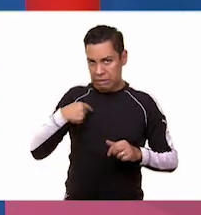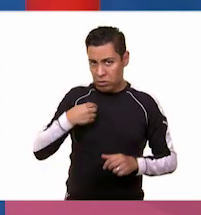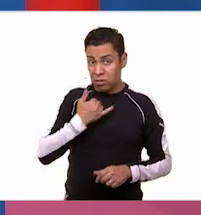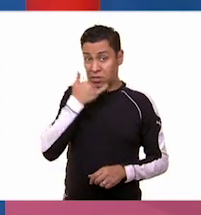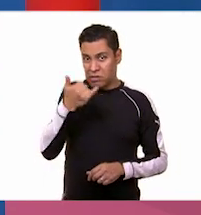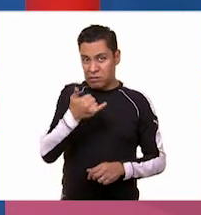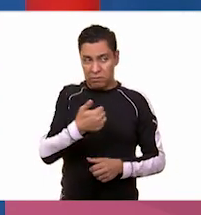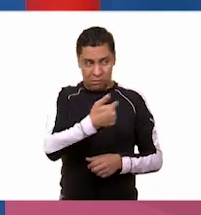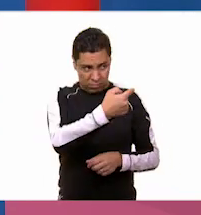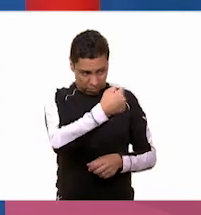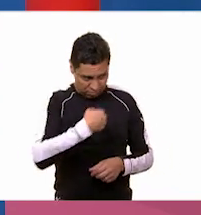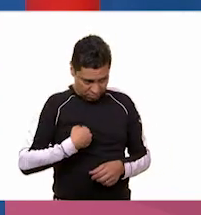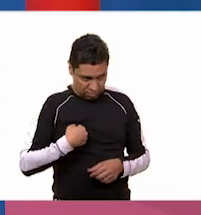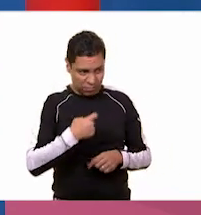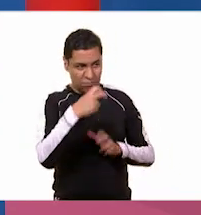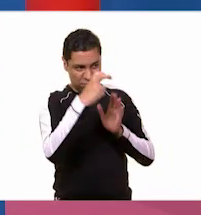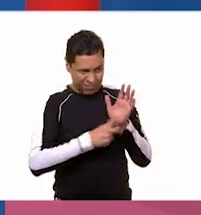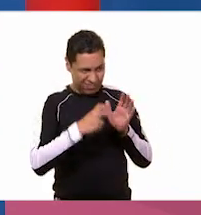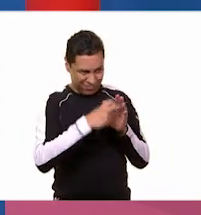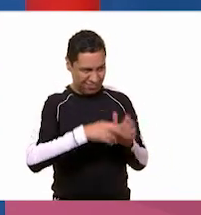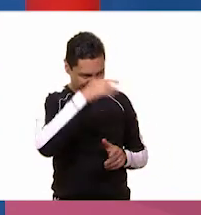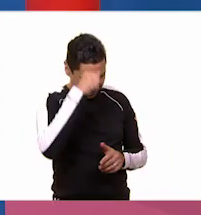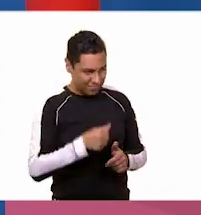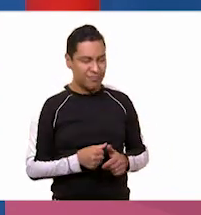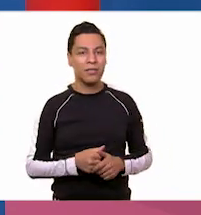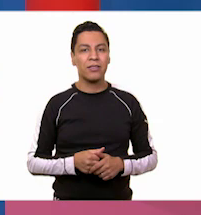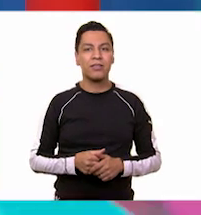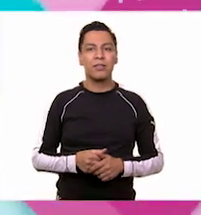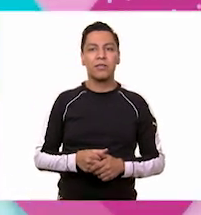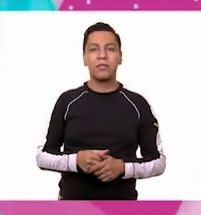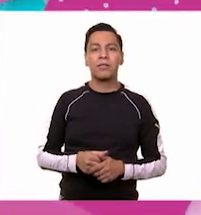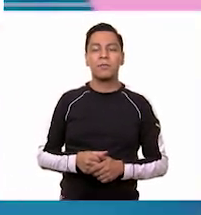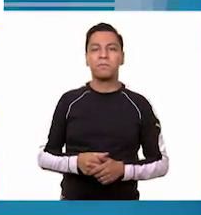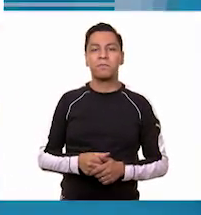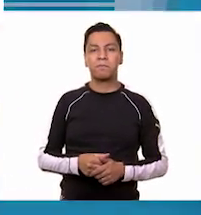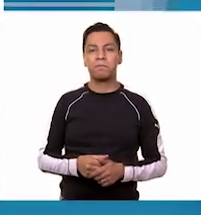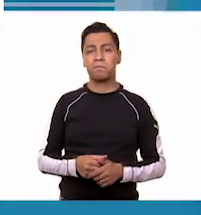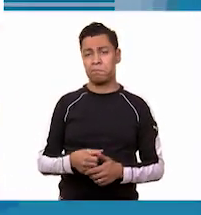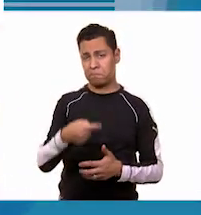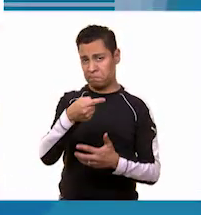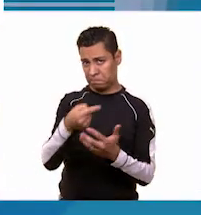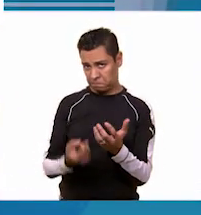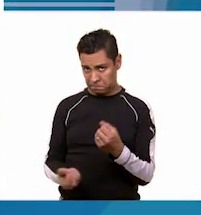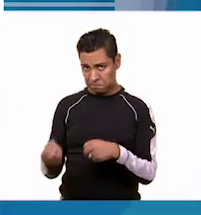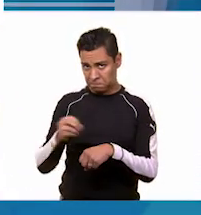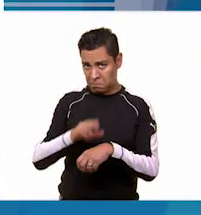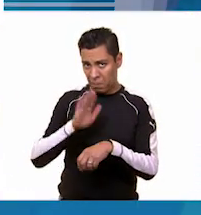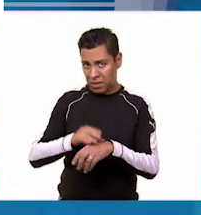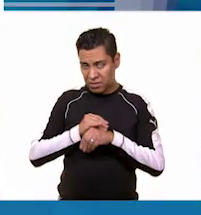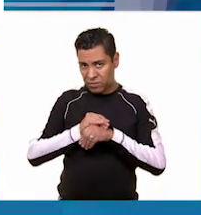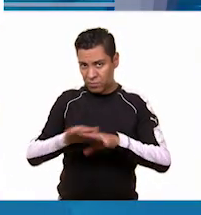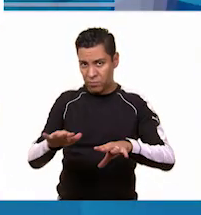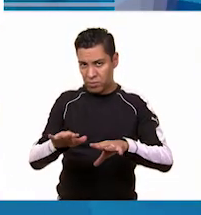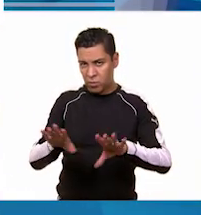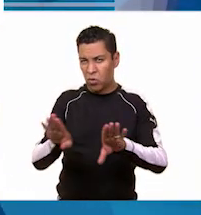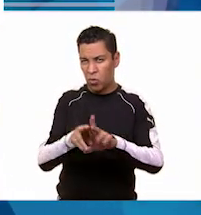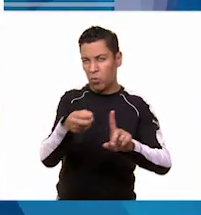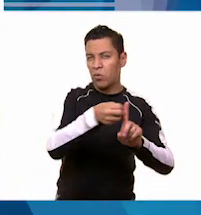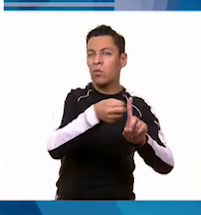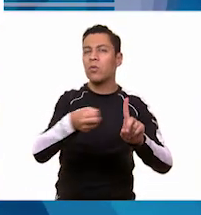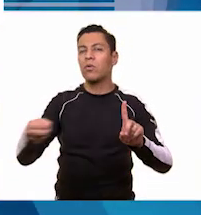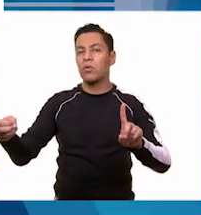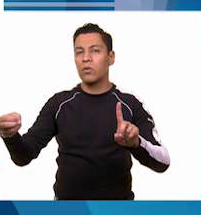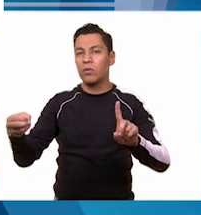me corriges, Raulito, y también usted, profesor. Sí. ¿Cuáles son los datos que complementan la noticia? Escríbalos en orden de